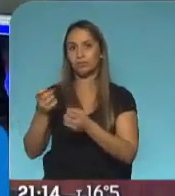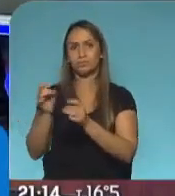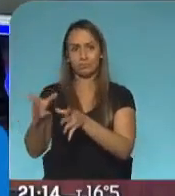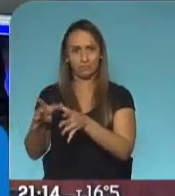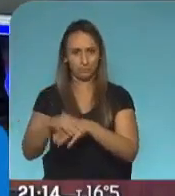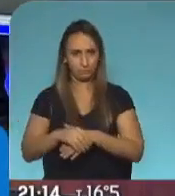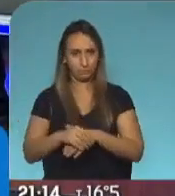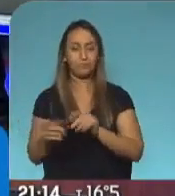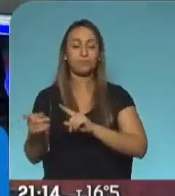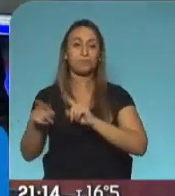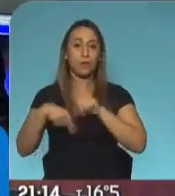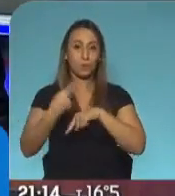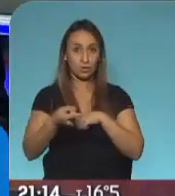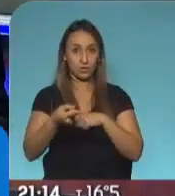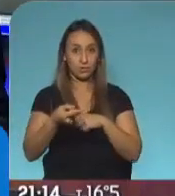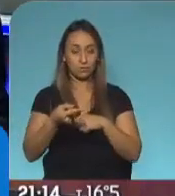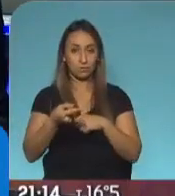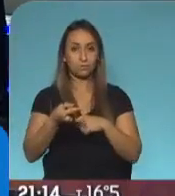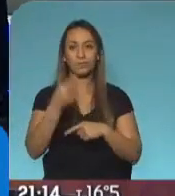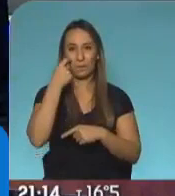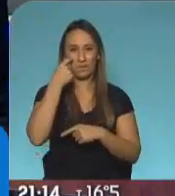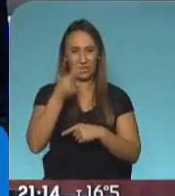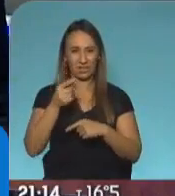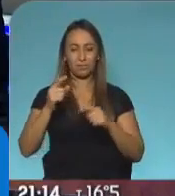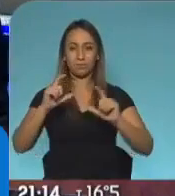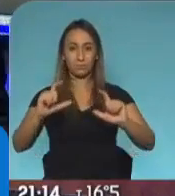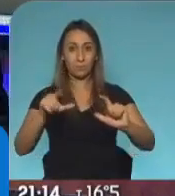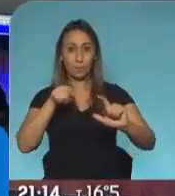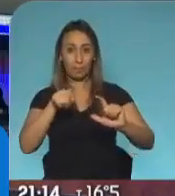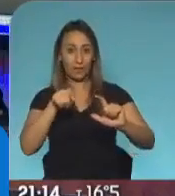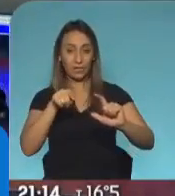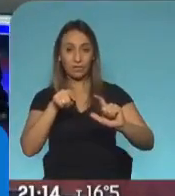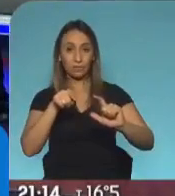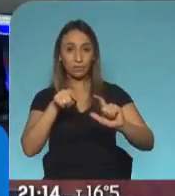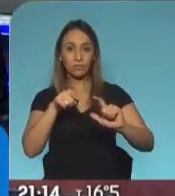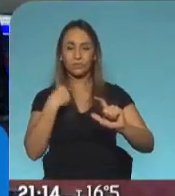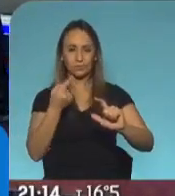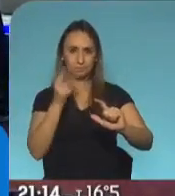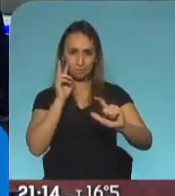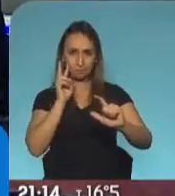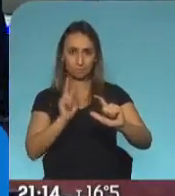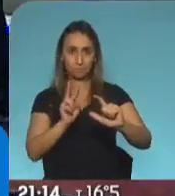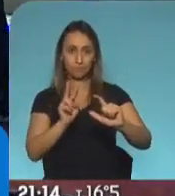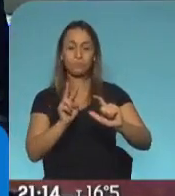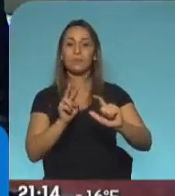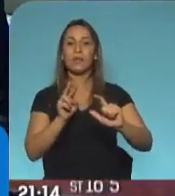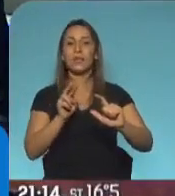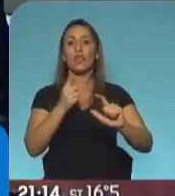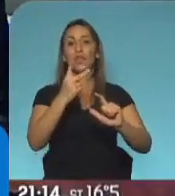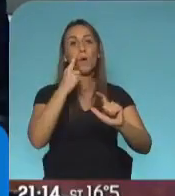siguiente por favor fíjate tú lo que tenemos que tener en consideración esos